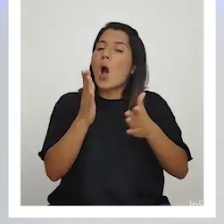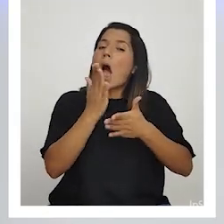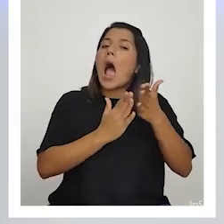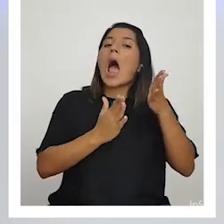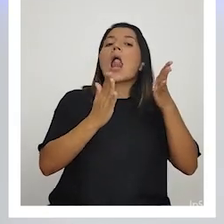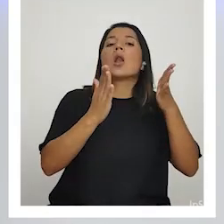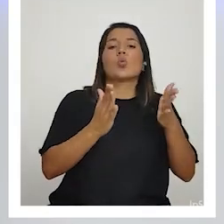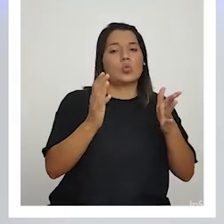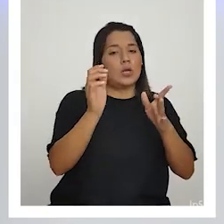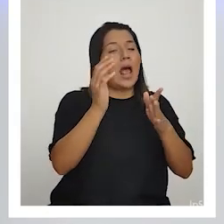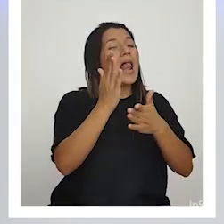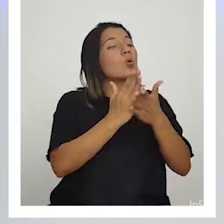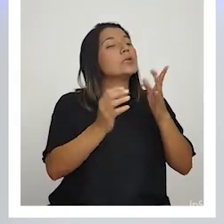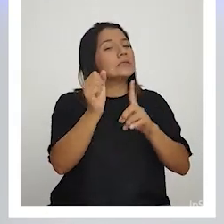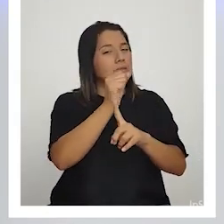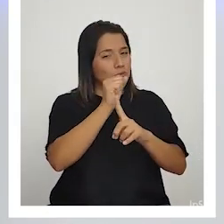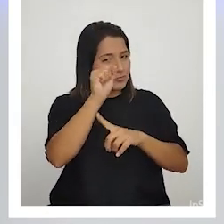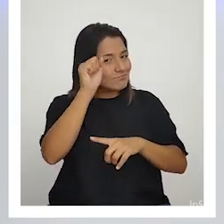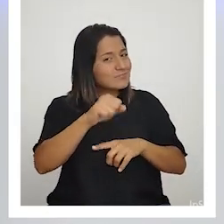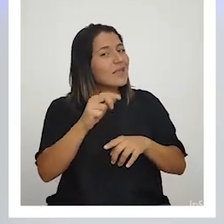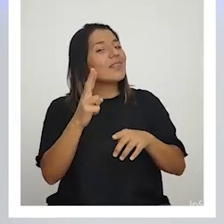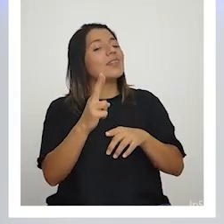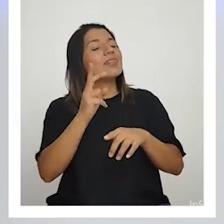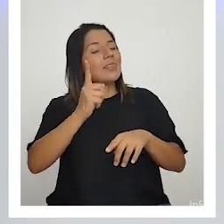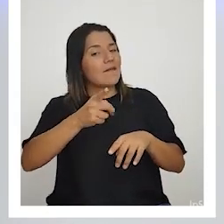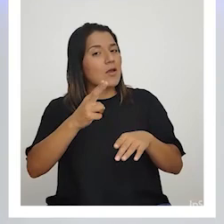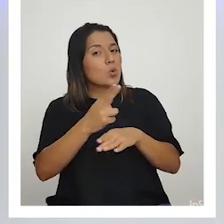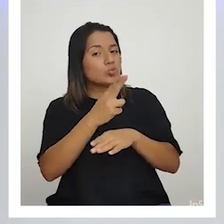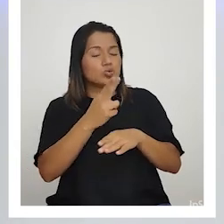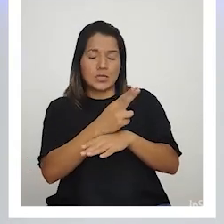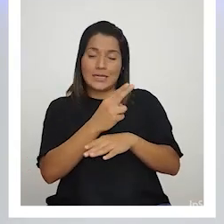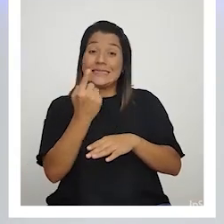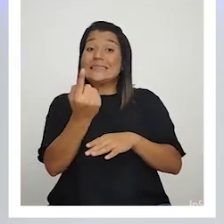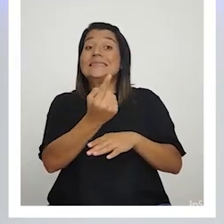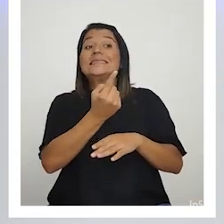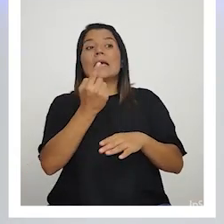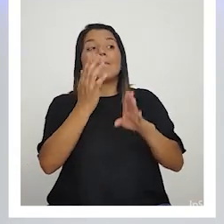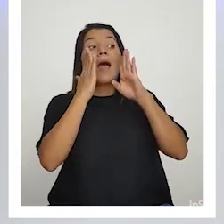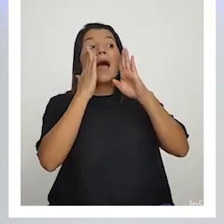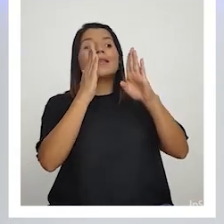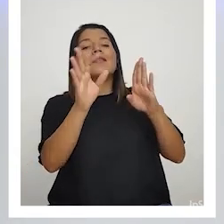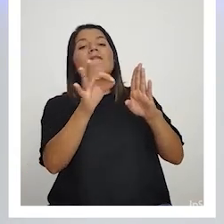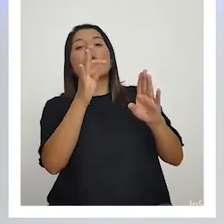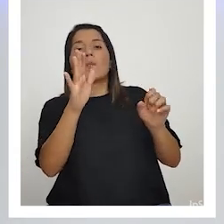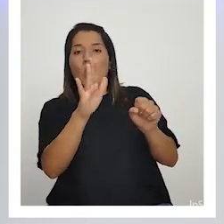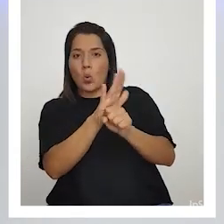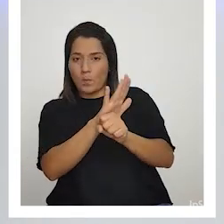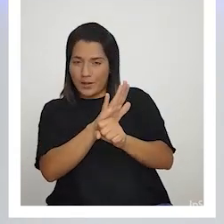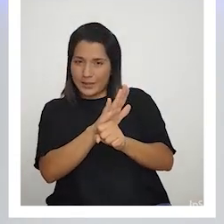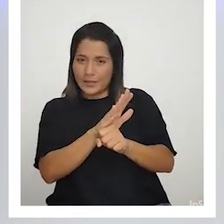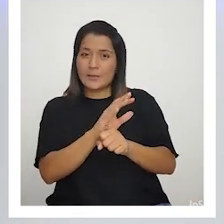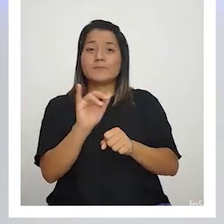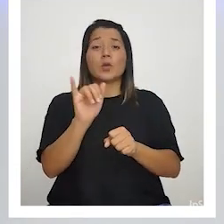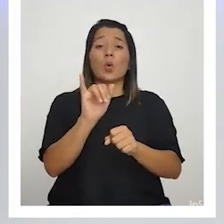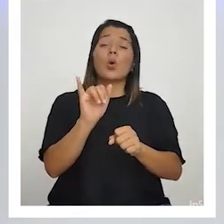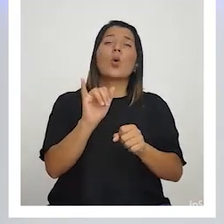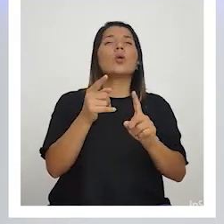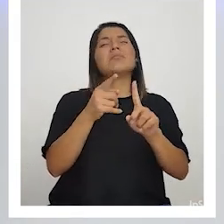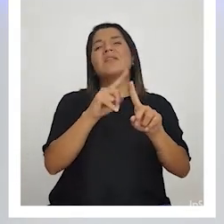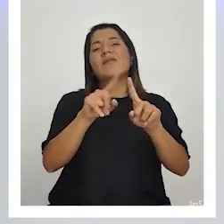aplicar, siempre viéndolo desde la óptica integral de lo que es la psicología, por ejemplo, la nutrición, la